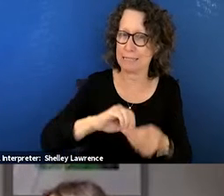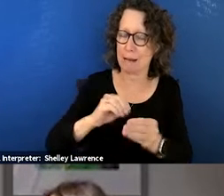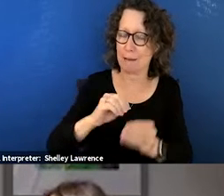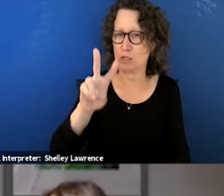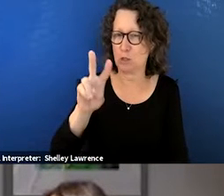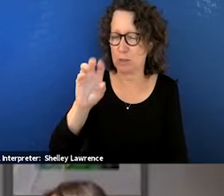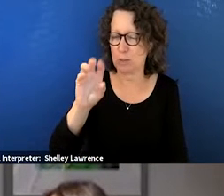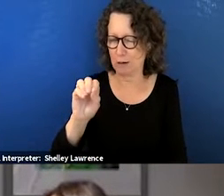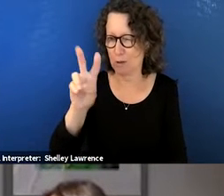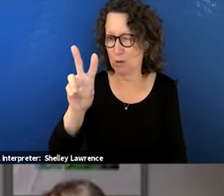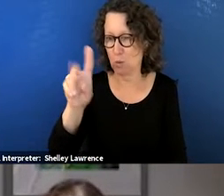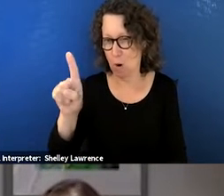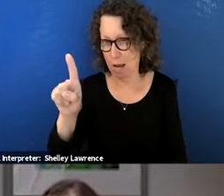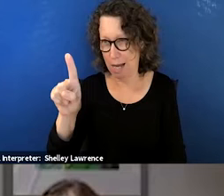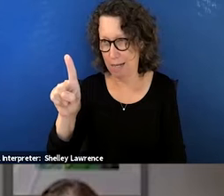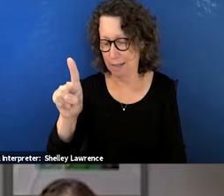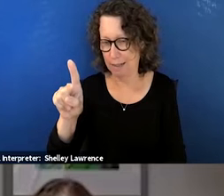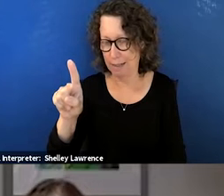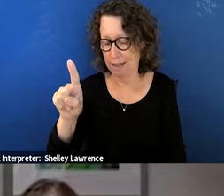caso